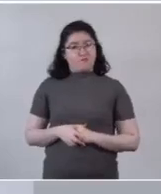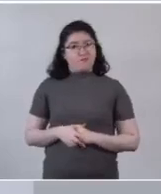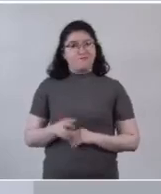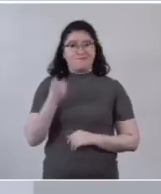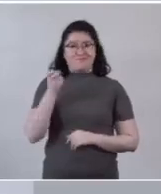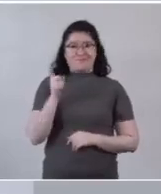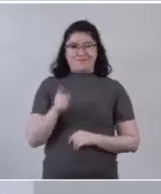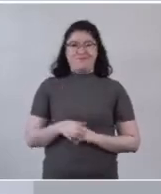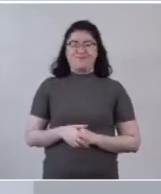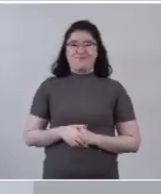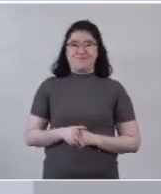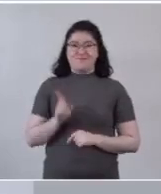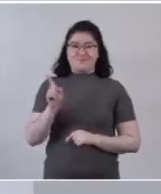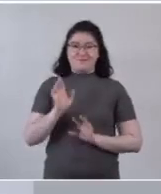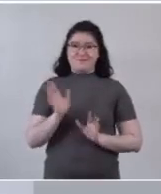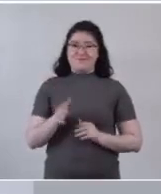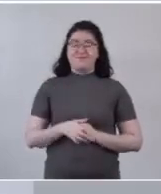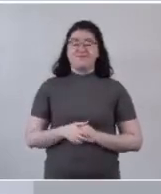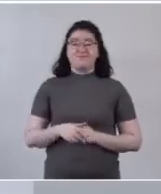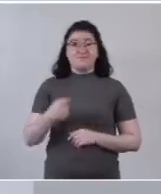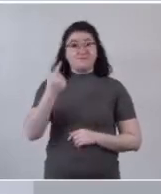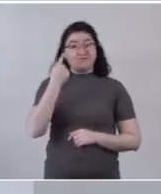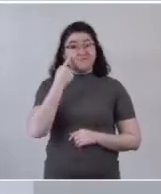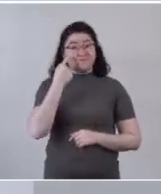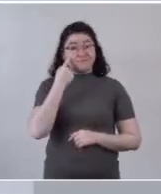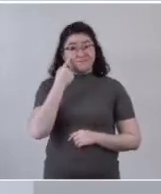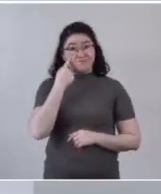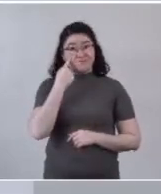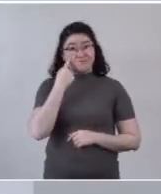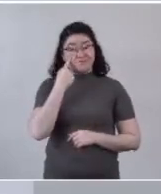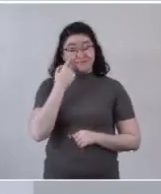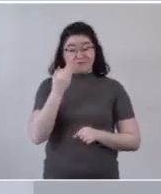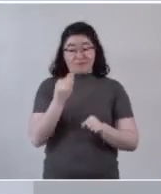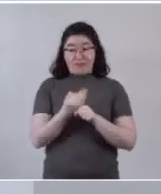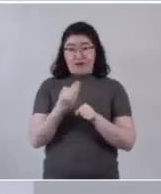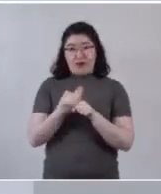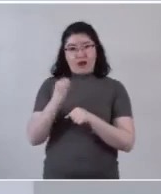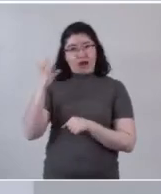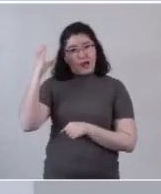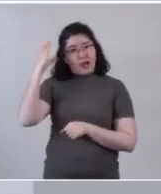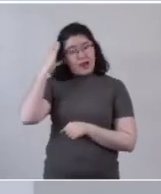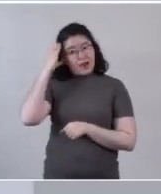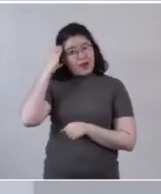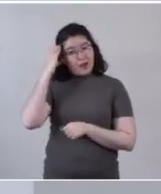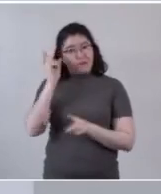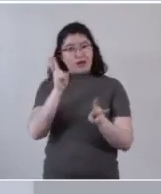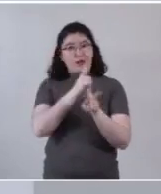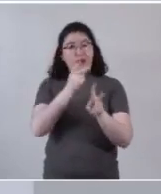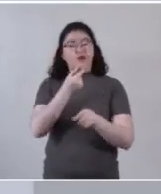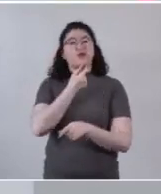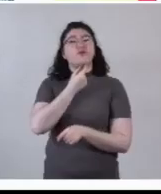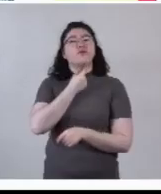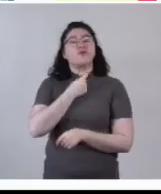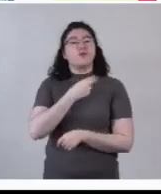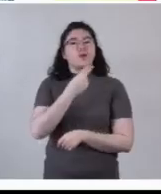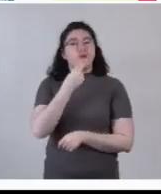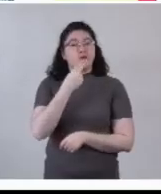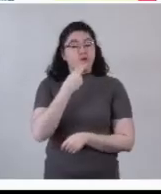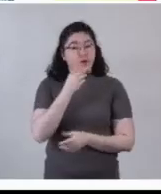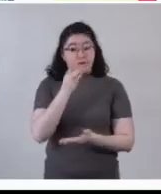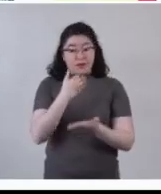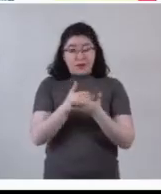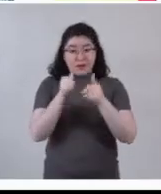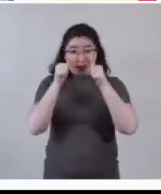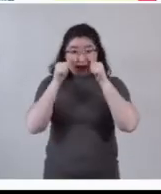es ahí, fíjense, disponibilidad de camas con capacidad de intubación para atención a COVID-19 en la Ciudad de